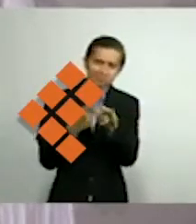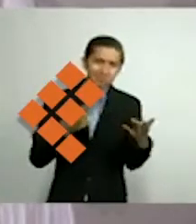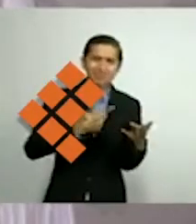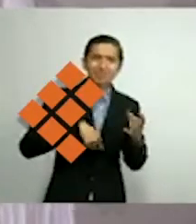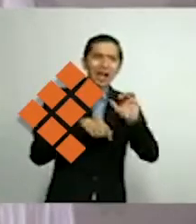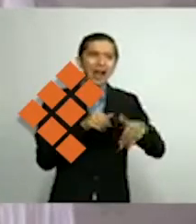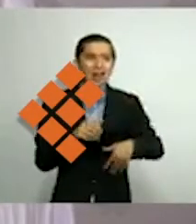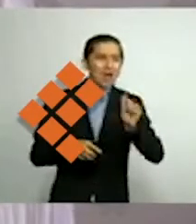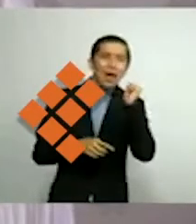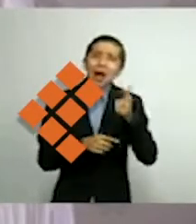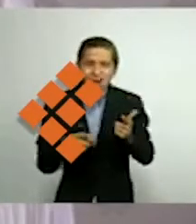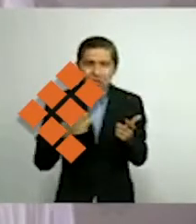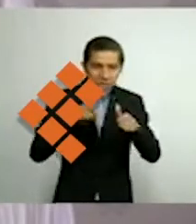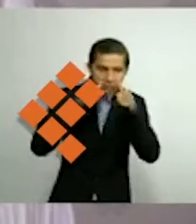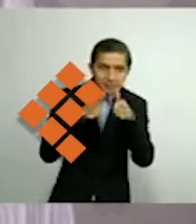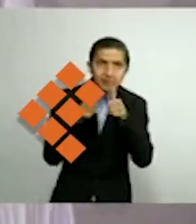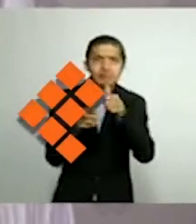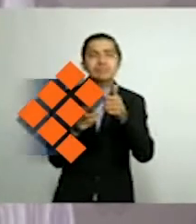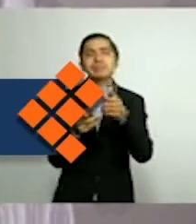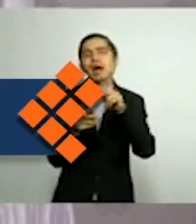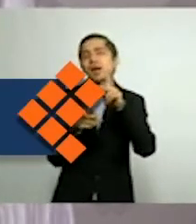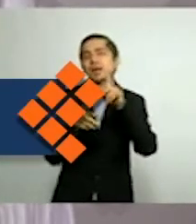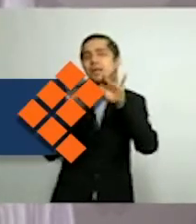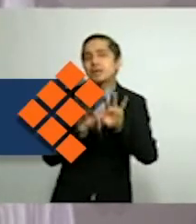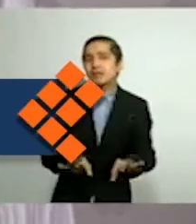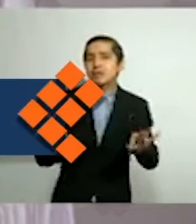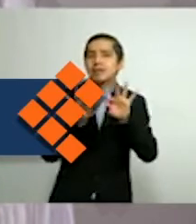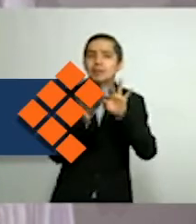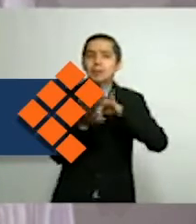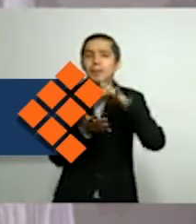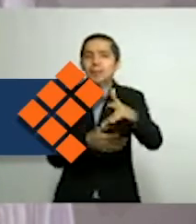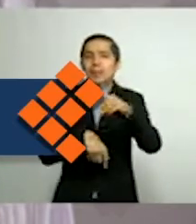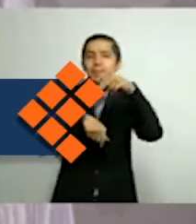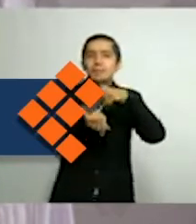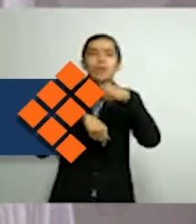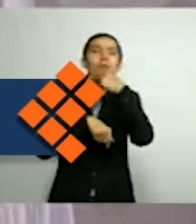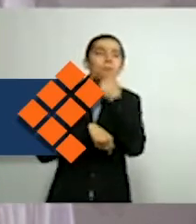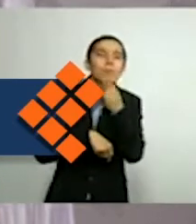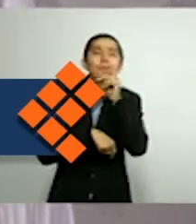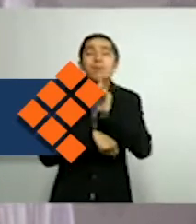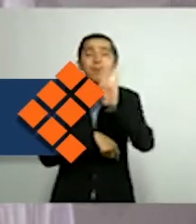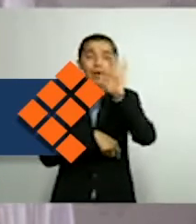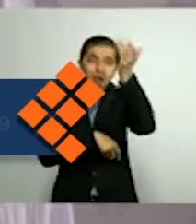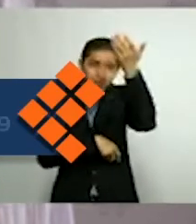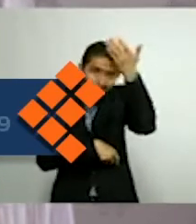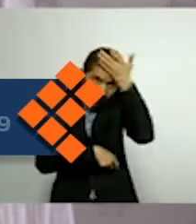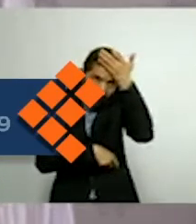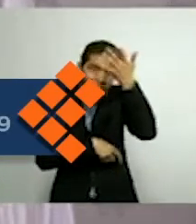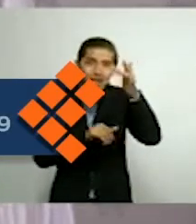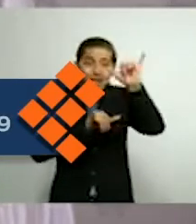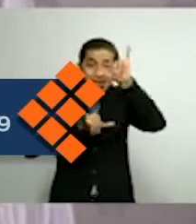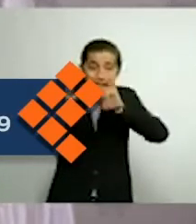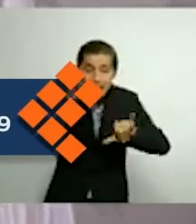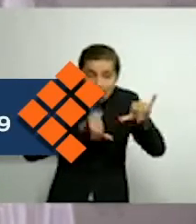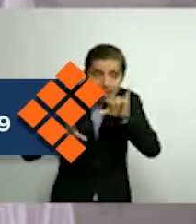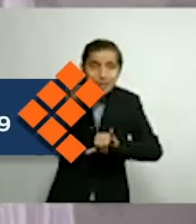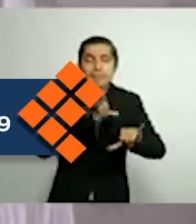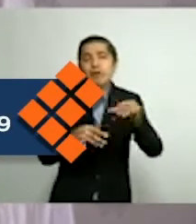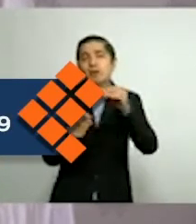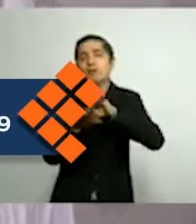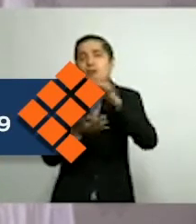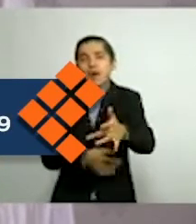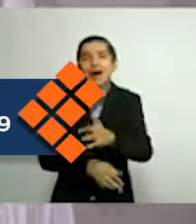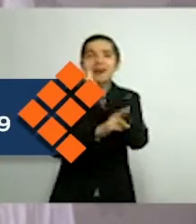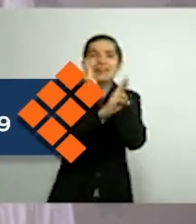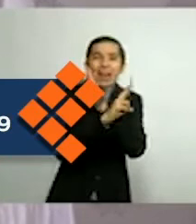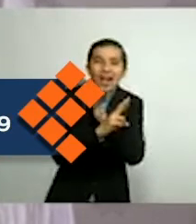Personalmente agradezco a los médicos, a las enfermeras, a las químicas, a los químicos,